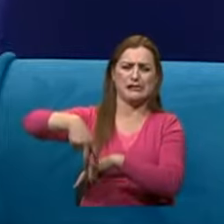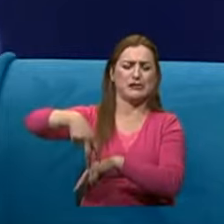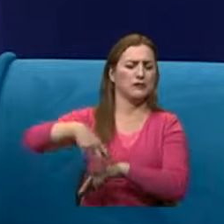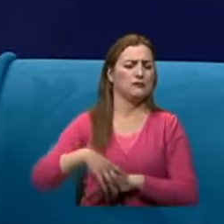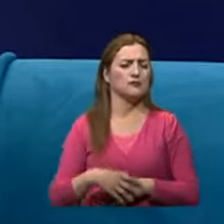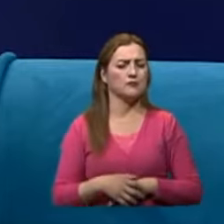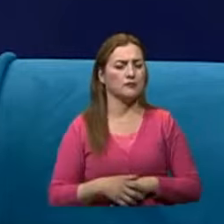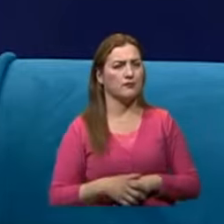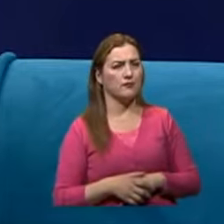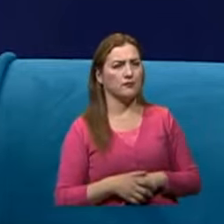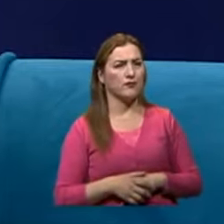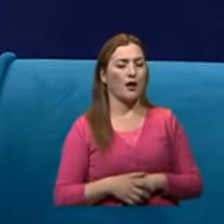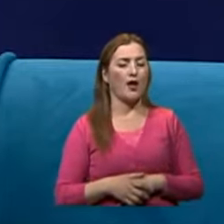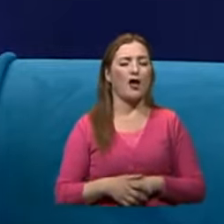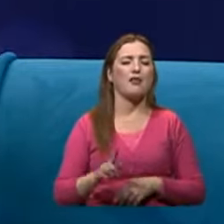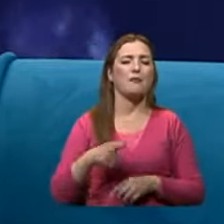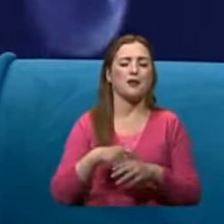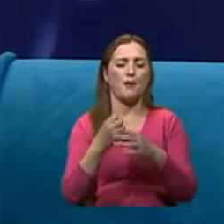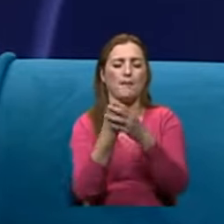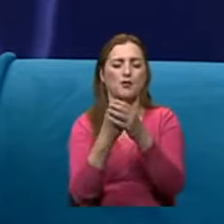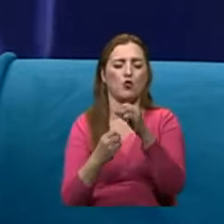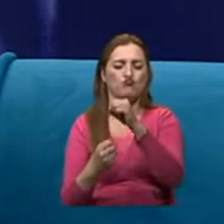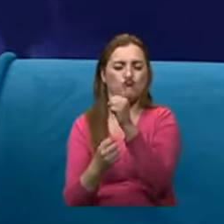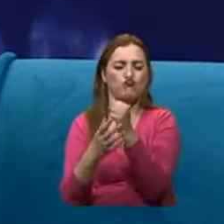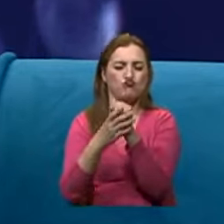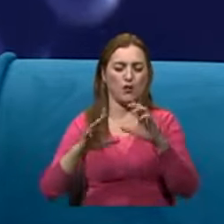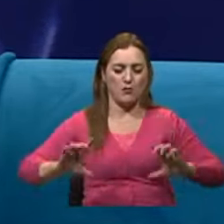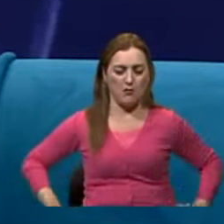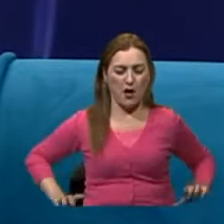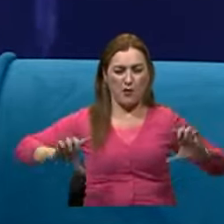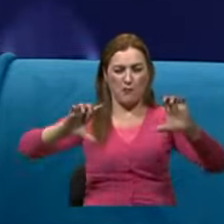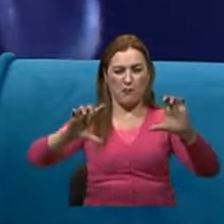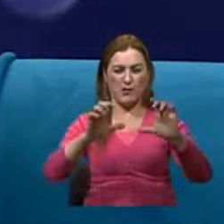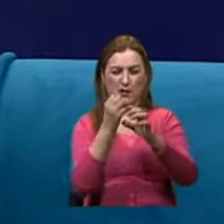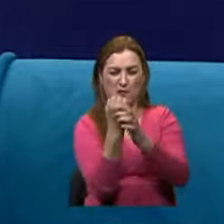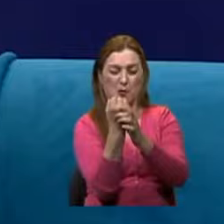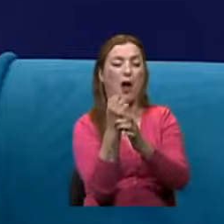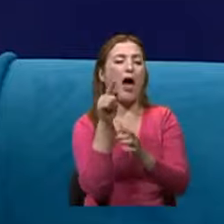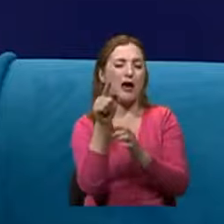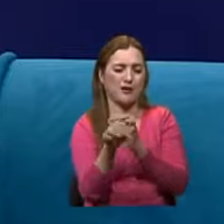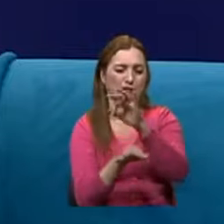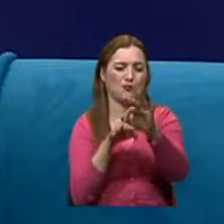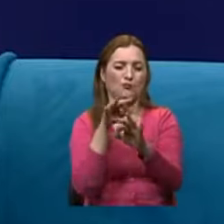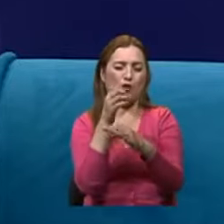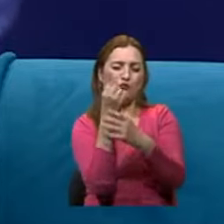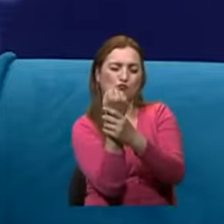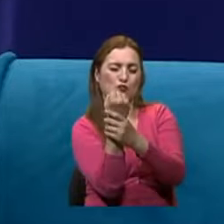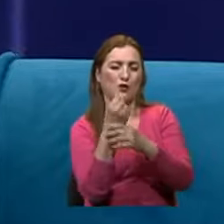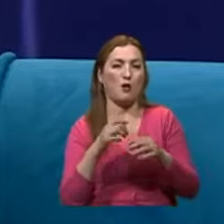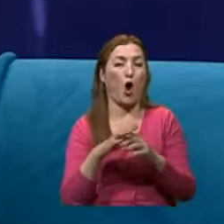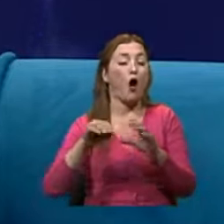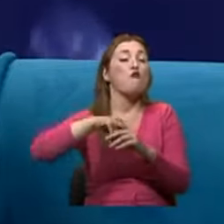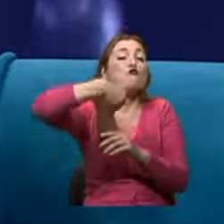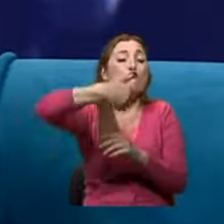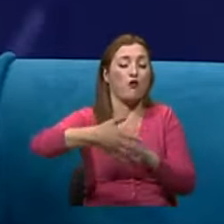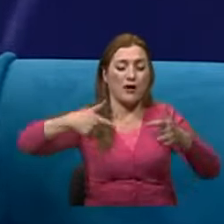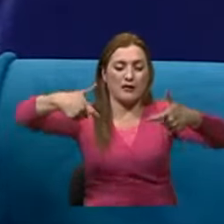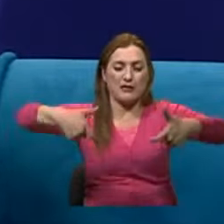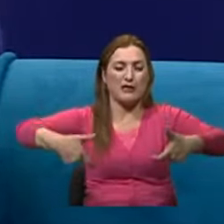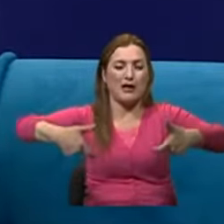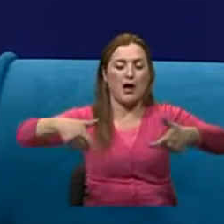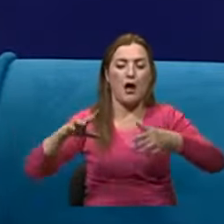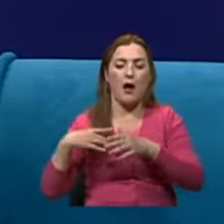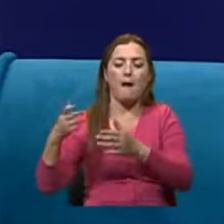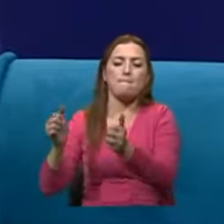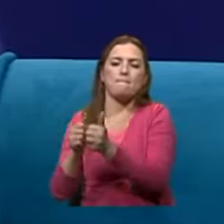coloca cuando afecta la cabeza, es decir, la bola. Cuando las fracturas son por fuera de la cabeza, generalmente se utilizan placas y tornillos. No hay que